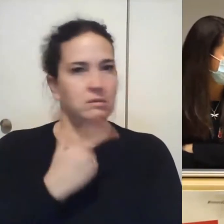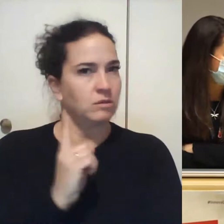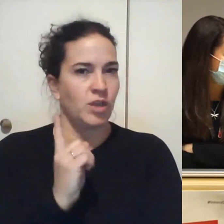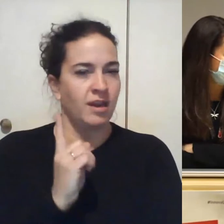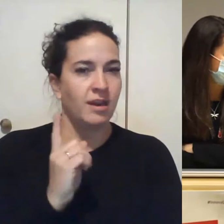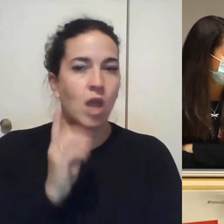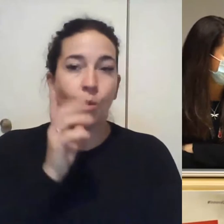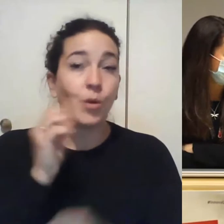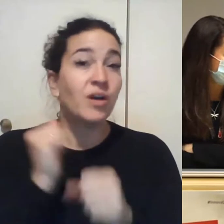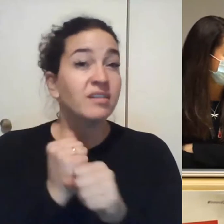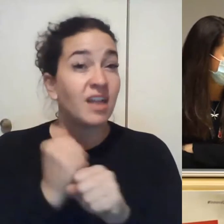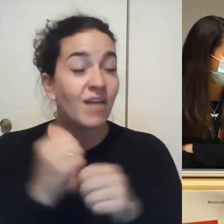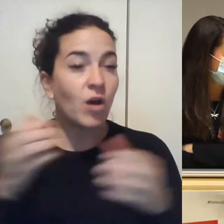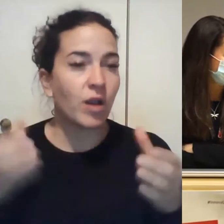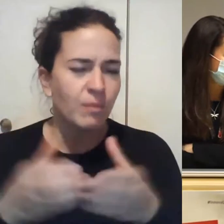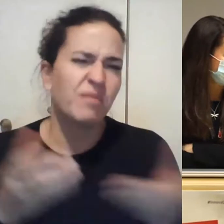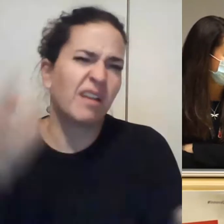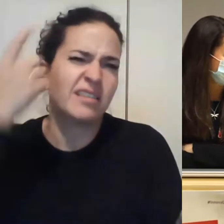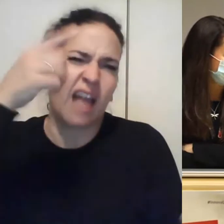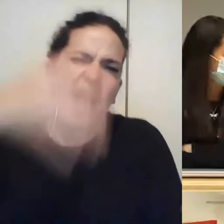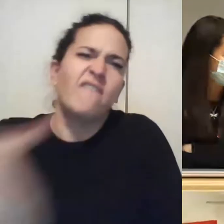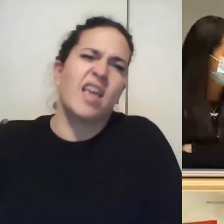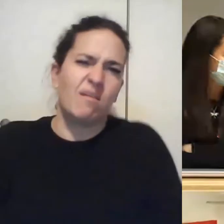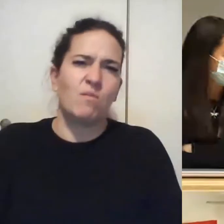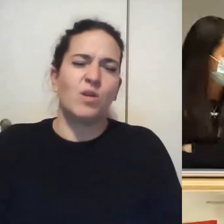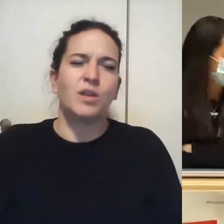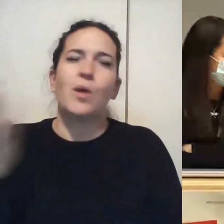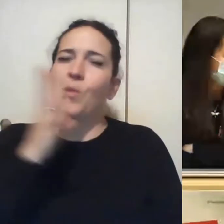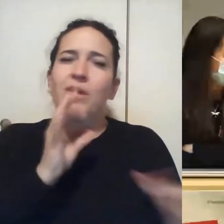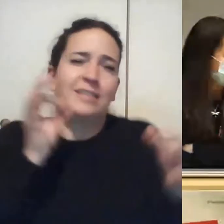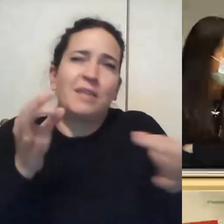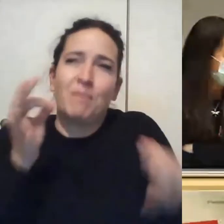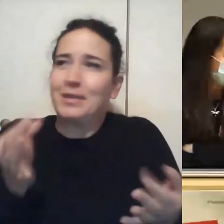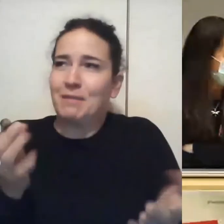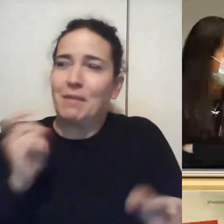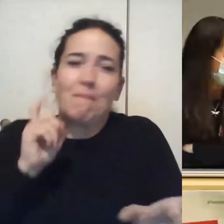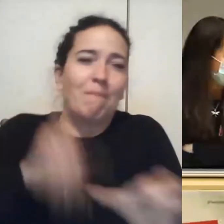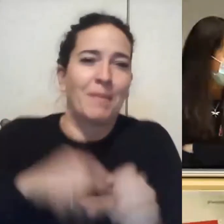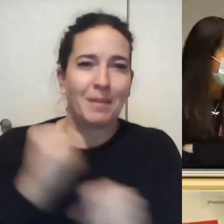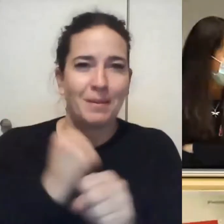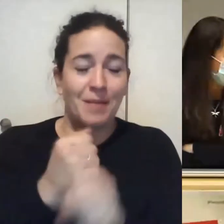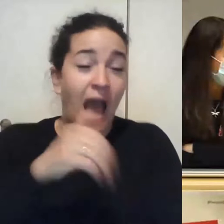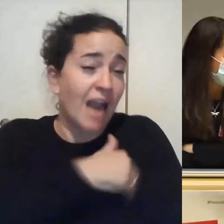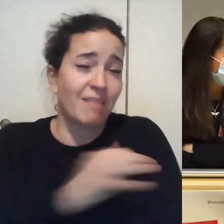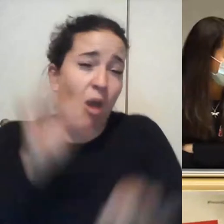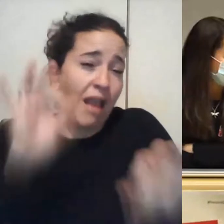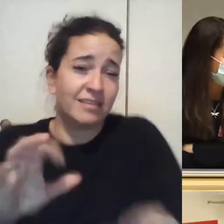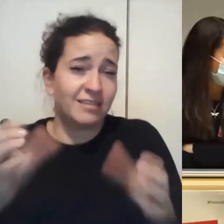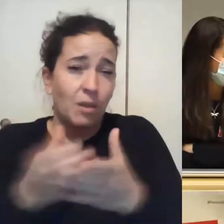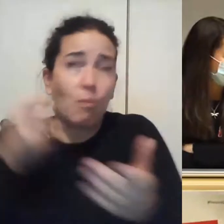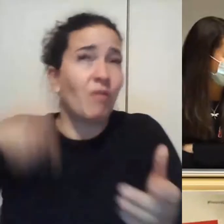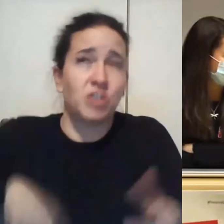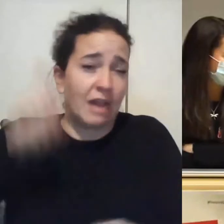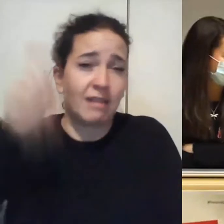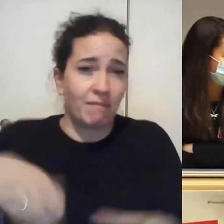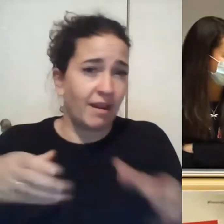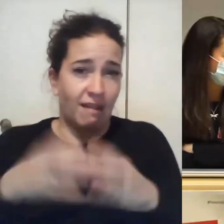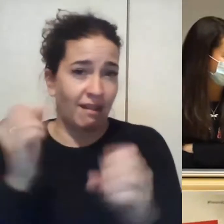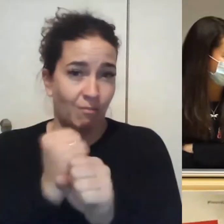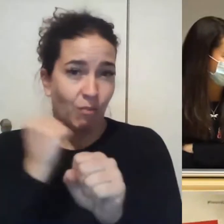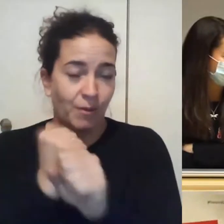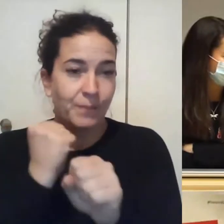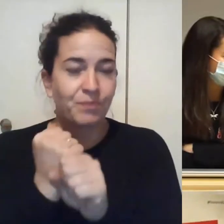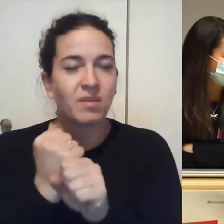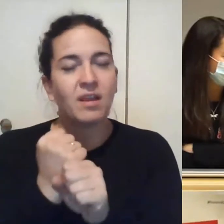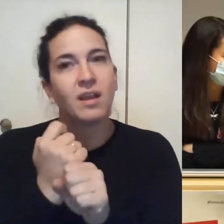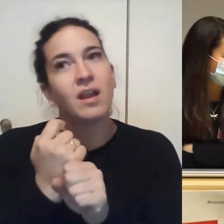trabajar en equipo, y lo sabemos todos porque nadie escapa a trabajar en equipo en el ámbito académico, en el ámbito profesional, les